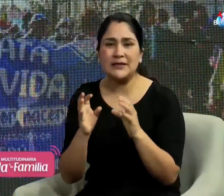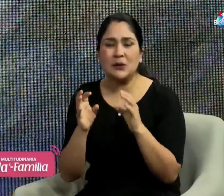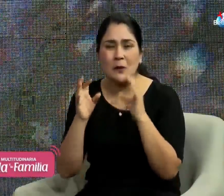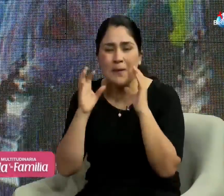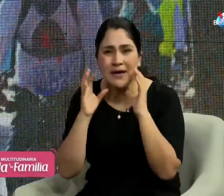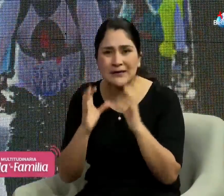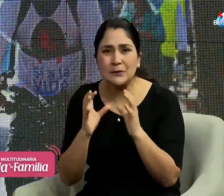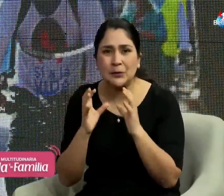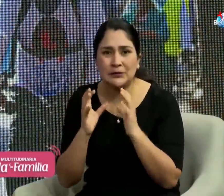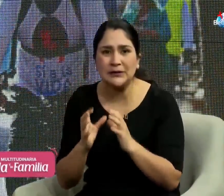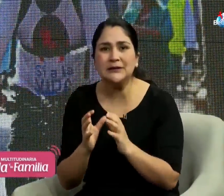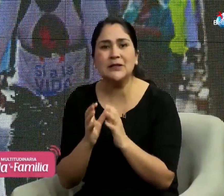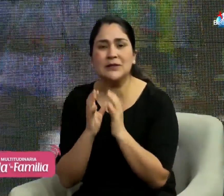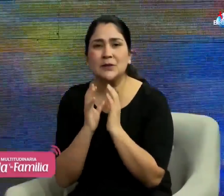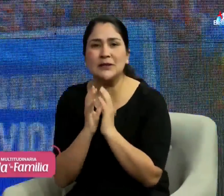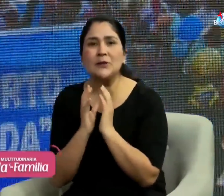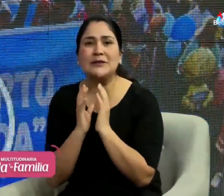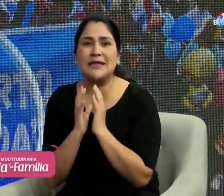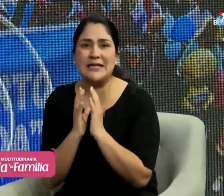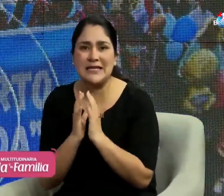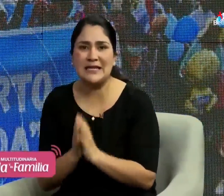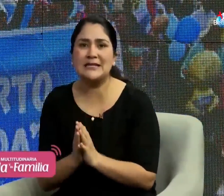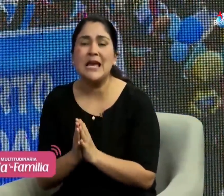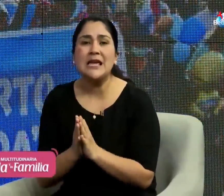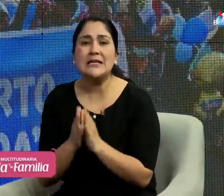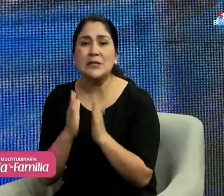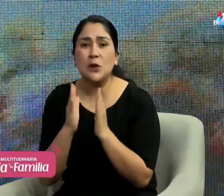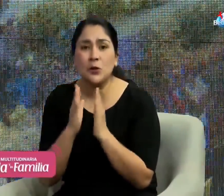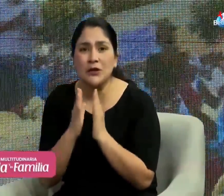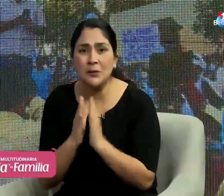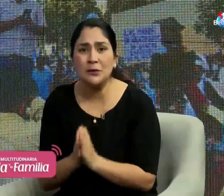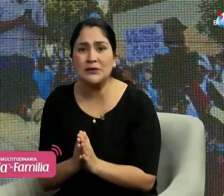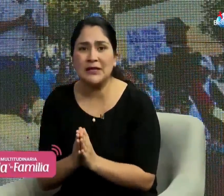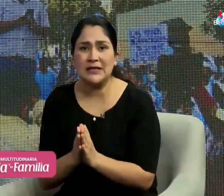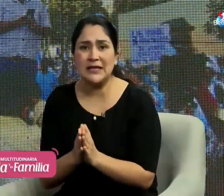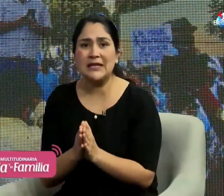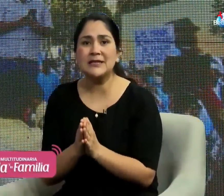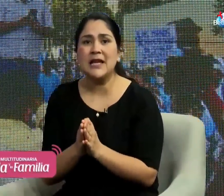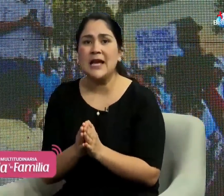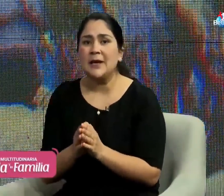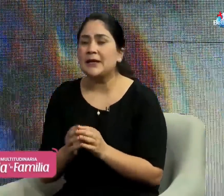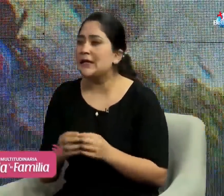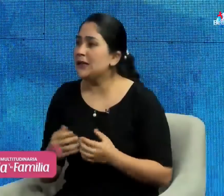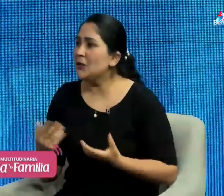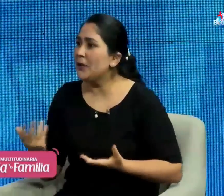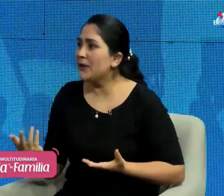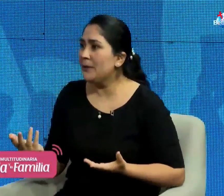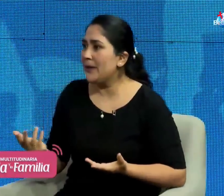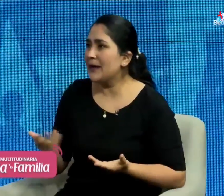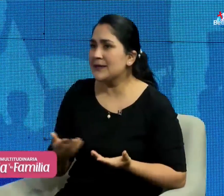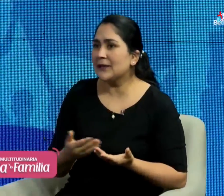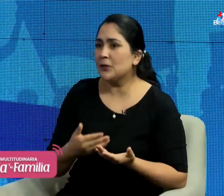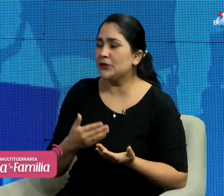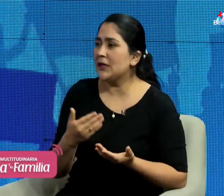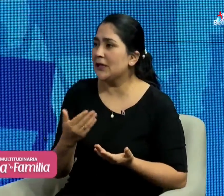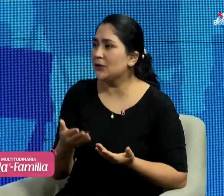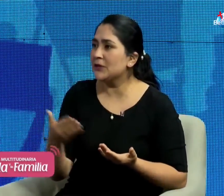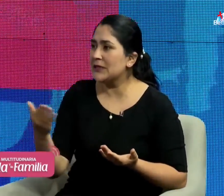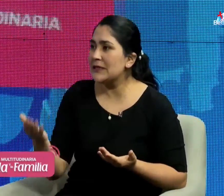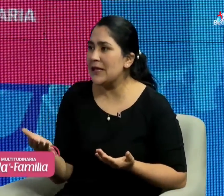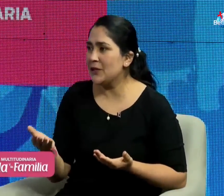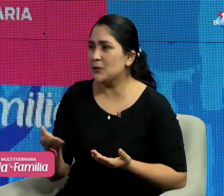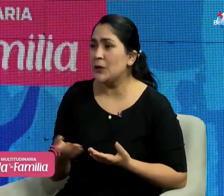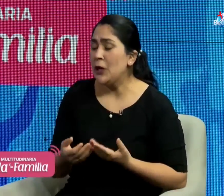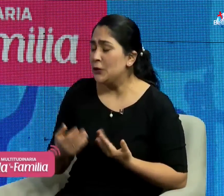vamos a decir, lo más importante es ahorita nuestra niñez. Y si no cuidamos nuestra niñez, ¿qué niños van a ser cuando tengan